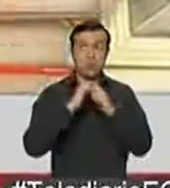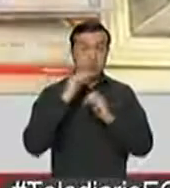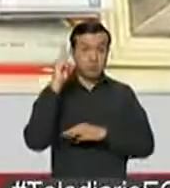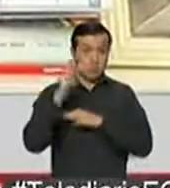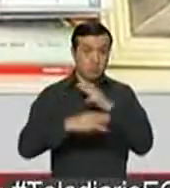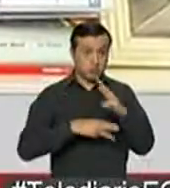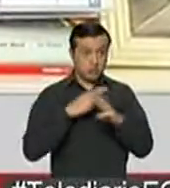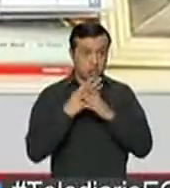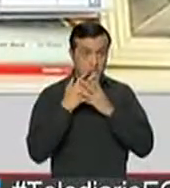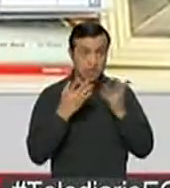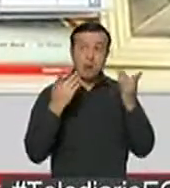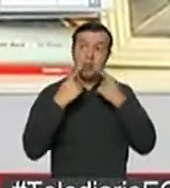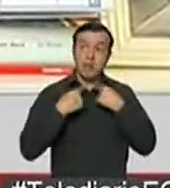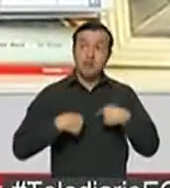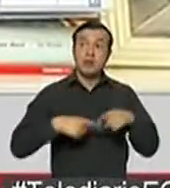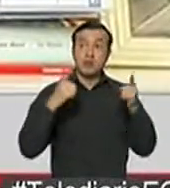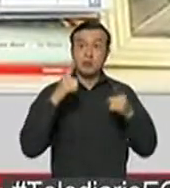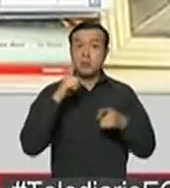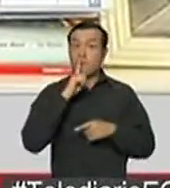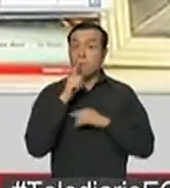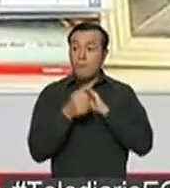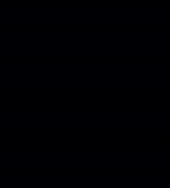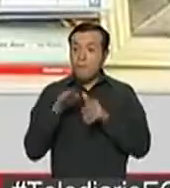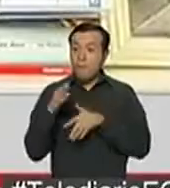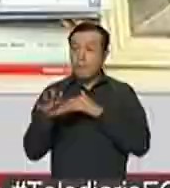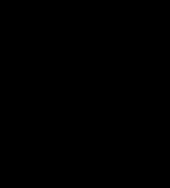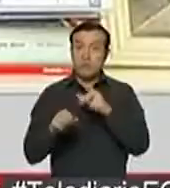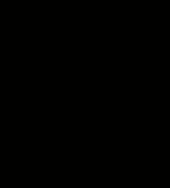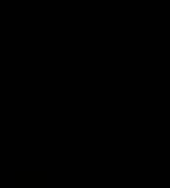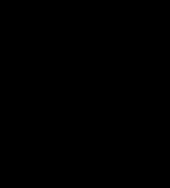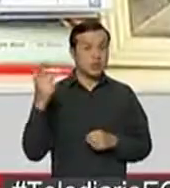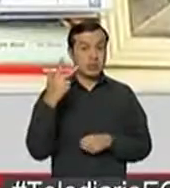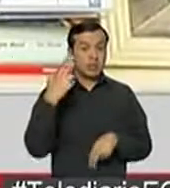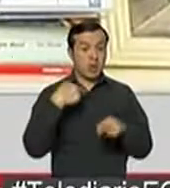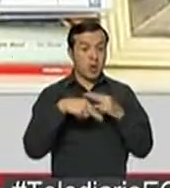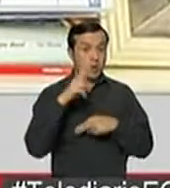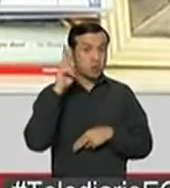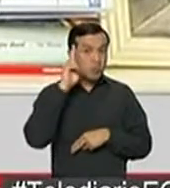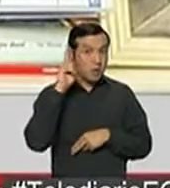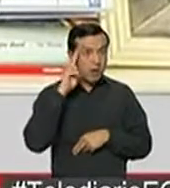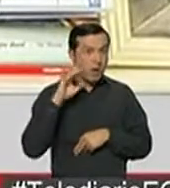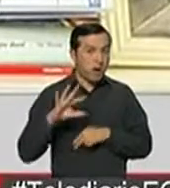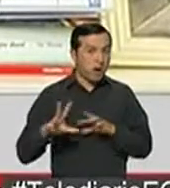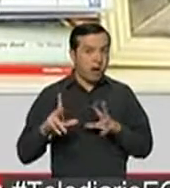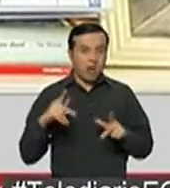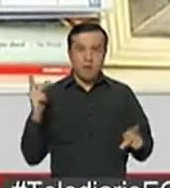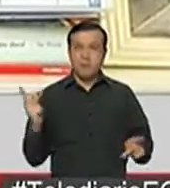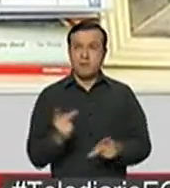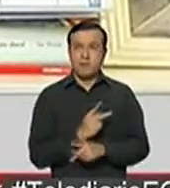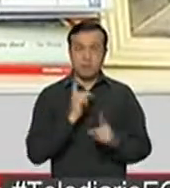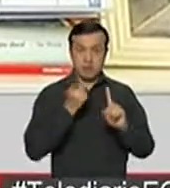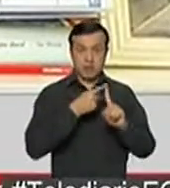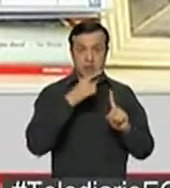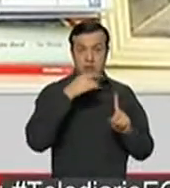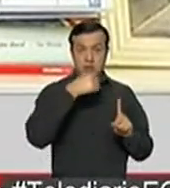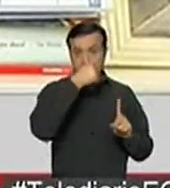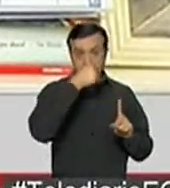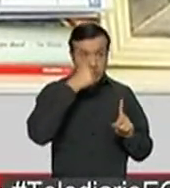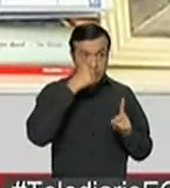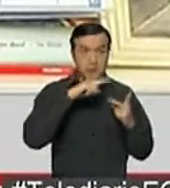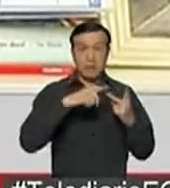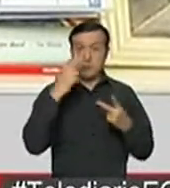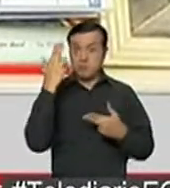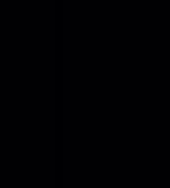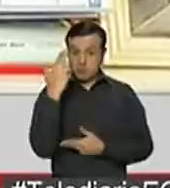mundial. Se dice que la pesca ilegal es el tercer negocio ilícito más grande después del tráfico de drogas y del tráfico de